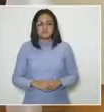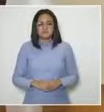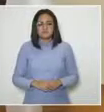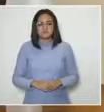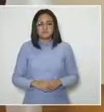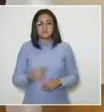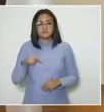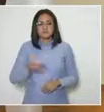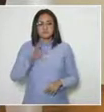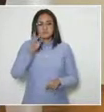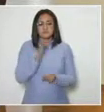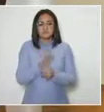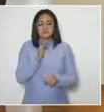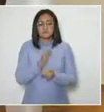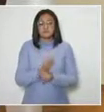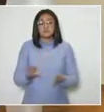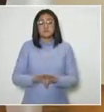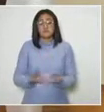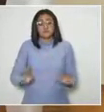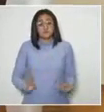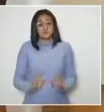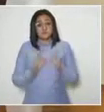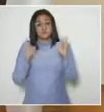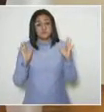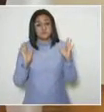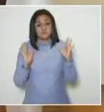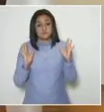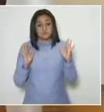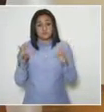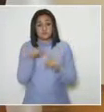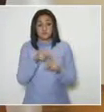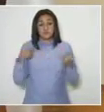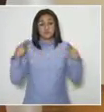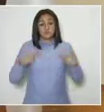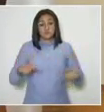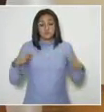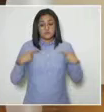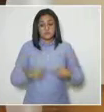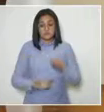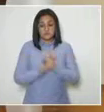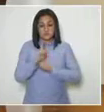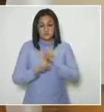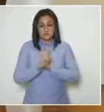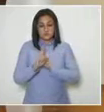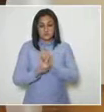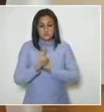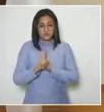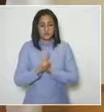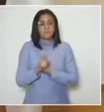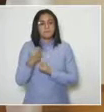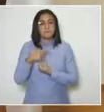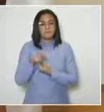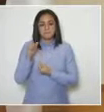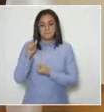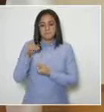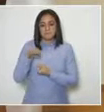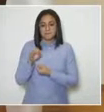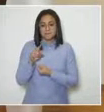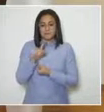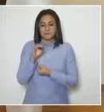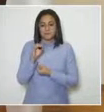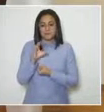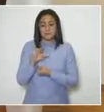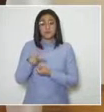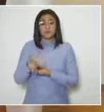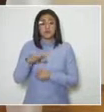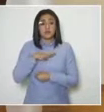esto al parecer es un incidente entre personas pero hemos ok si es un lugar donde